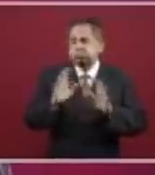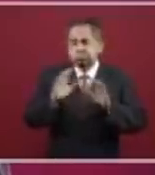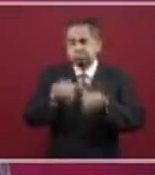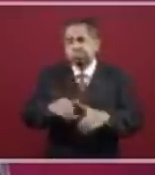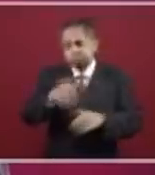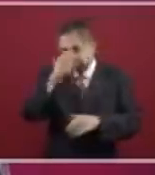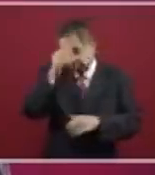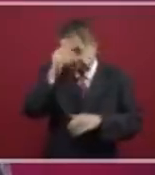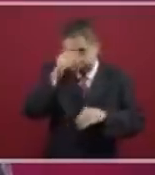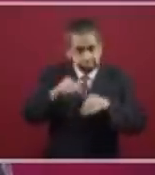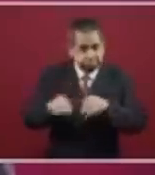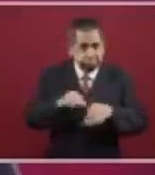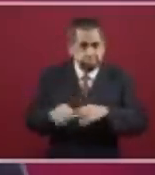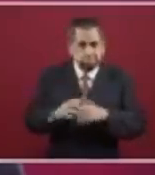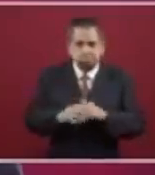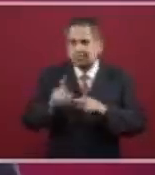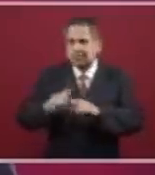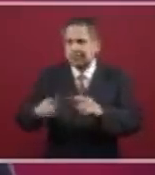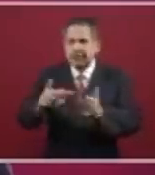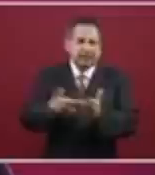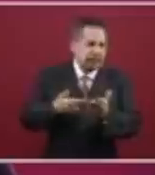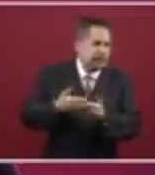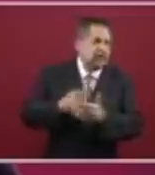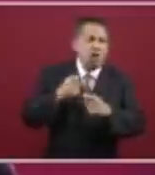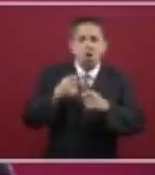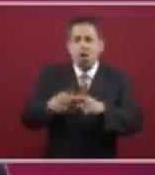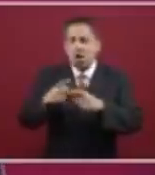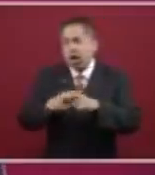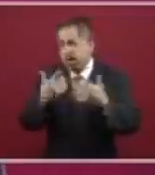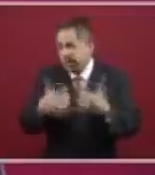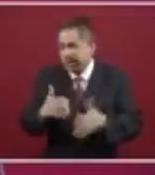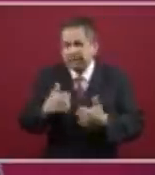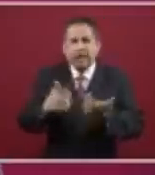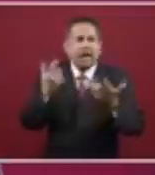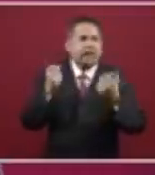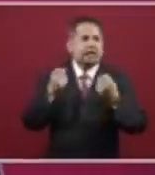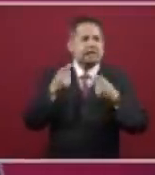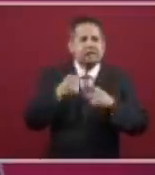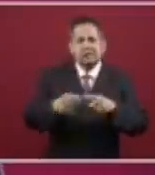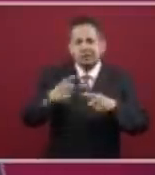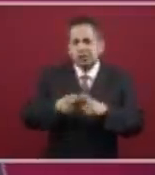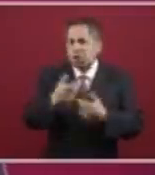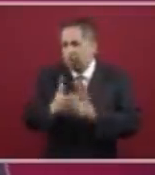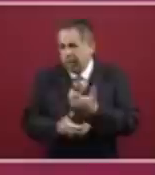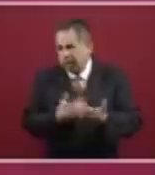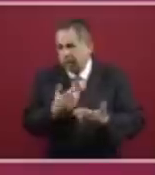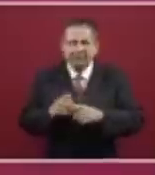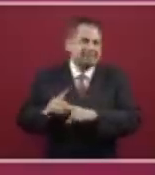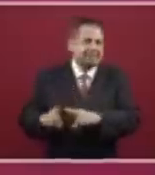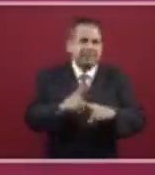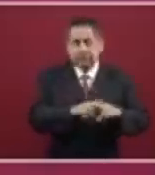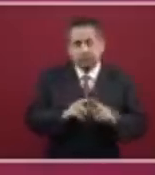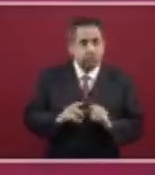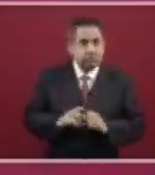trabajando en talleres, en empresas, en comercios,